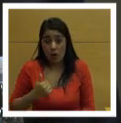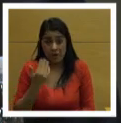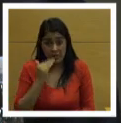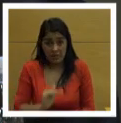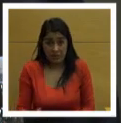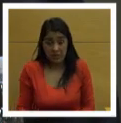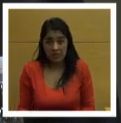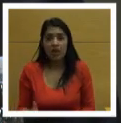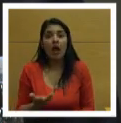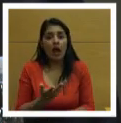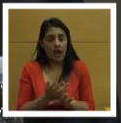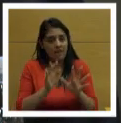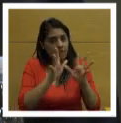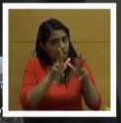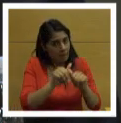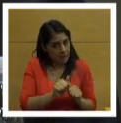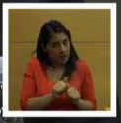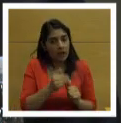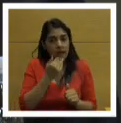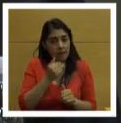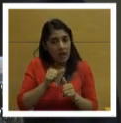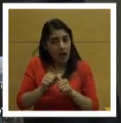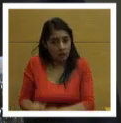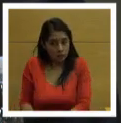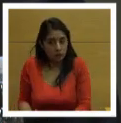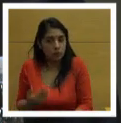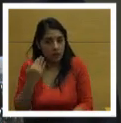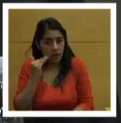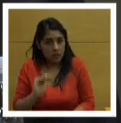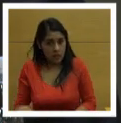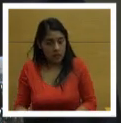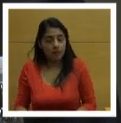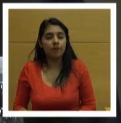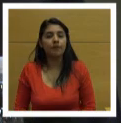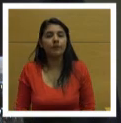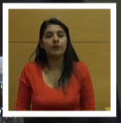por familiares directos, lo que va acompañado desde una